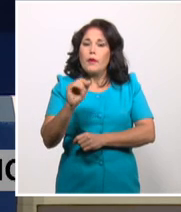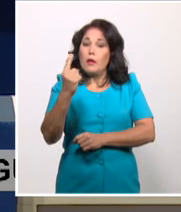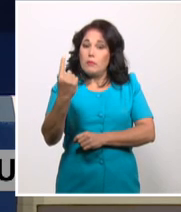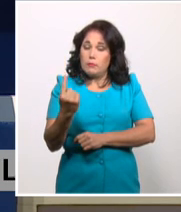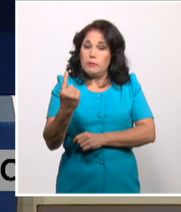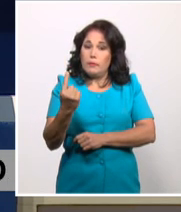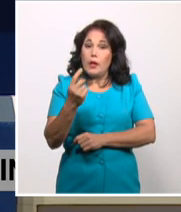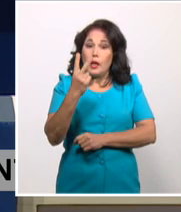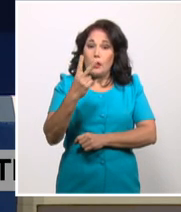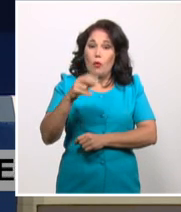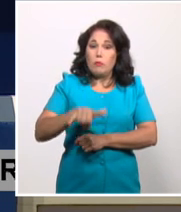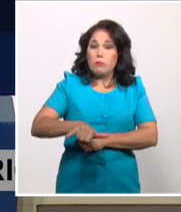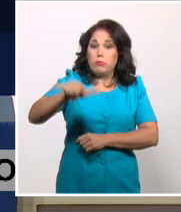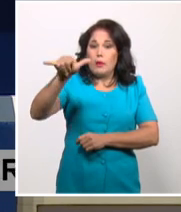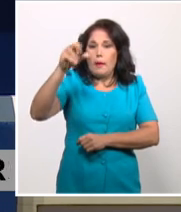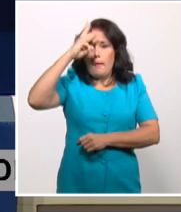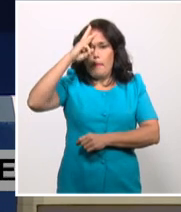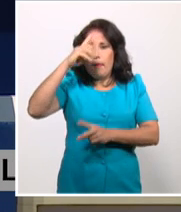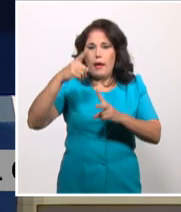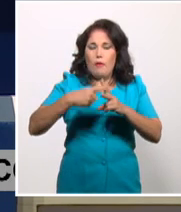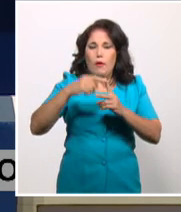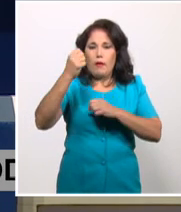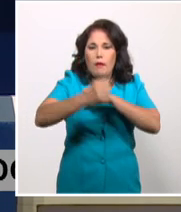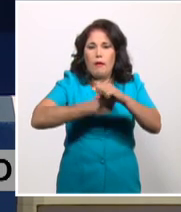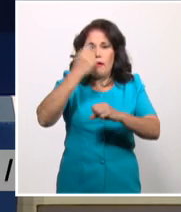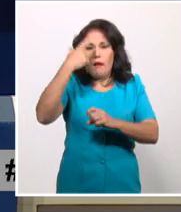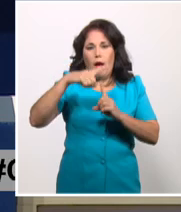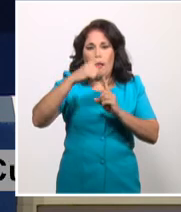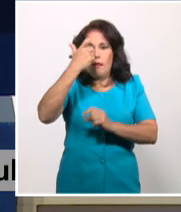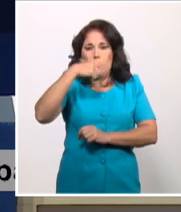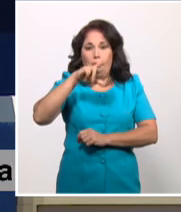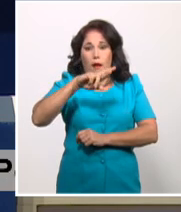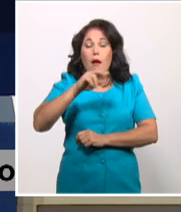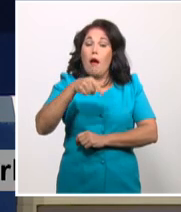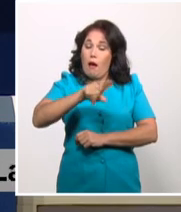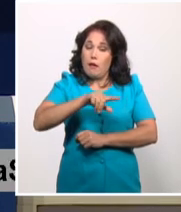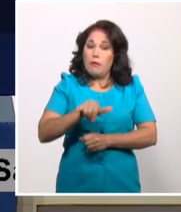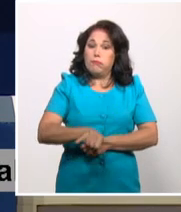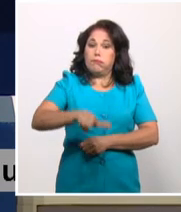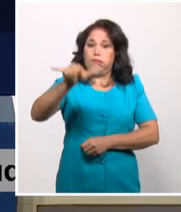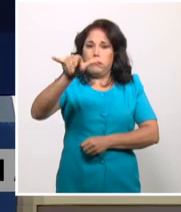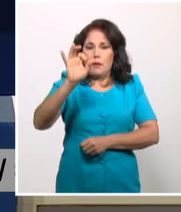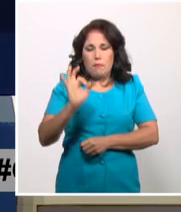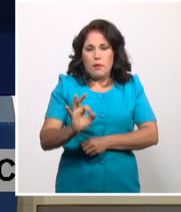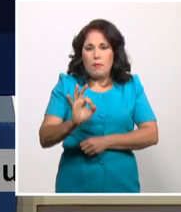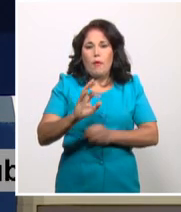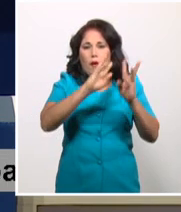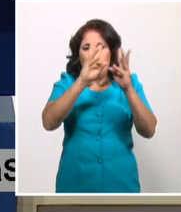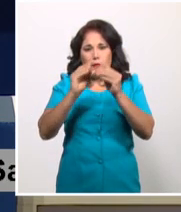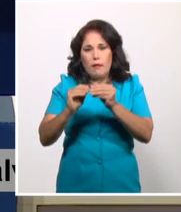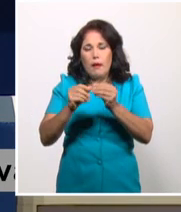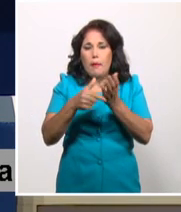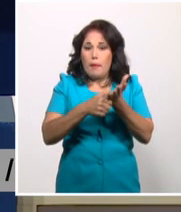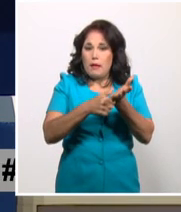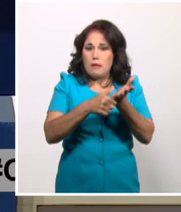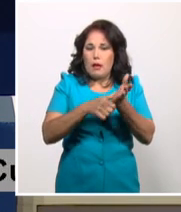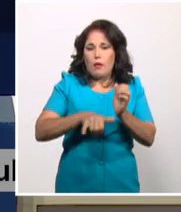salieron 2 vuelos destino México y Qatar. Fueron los vuelos que salieron el día de ayer con este número de pasajeros como